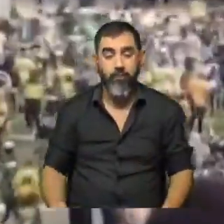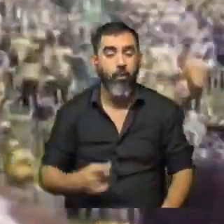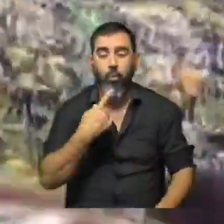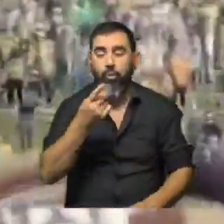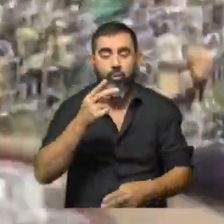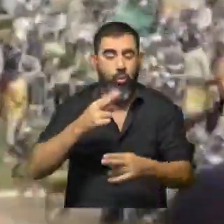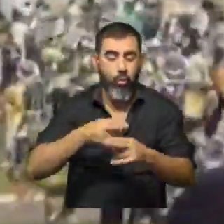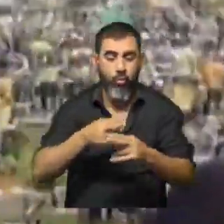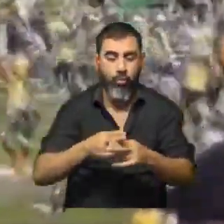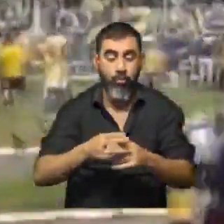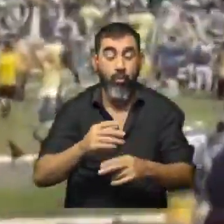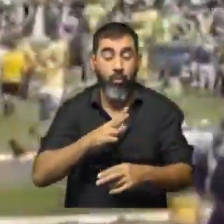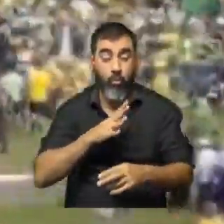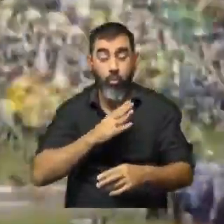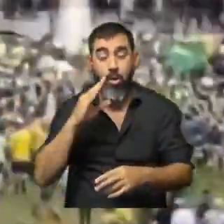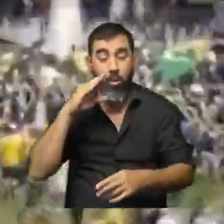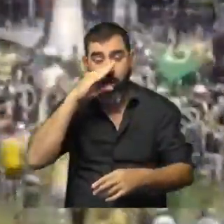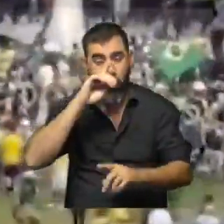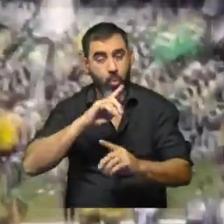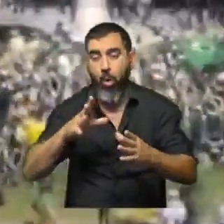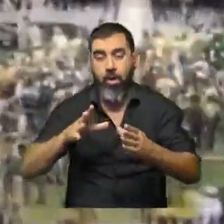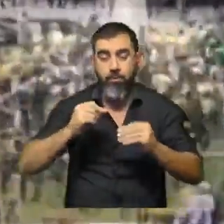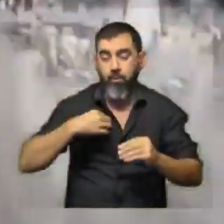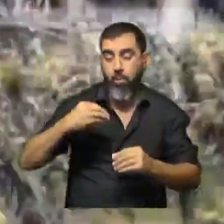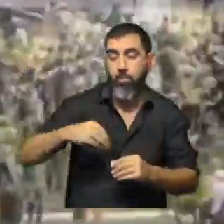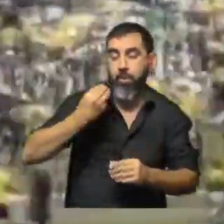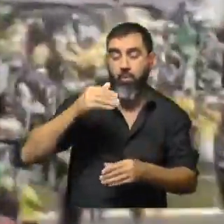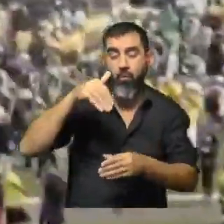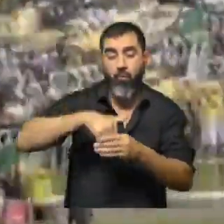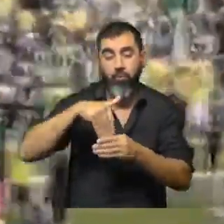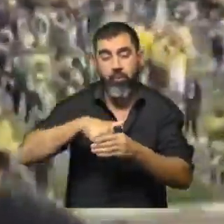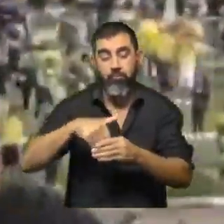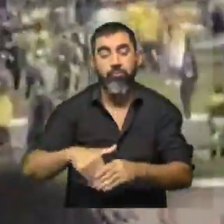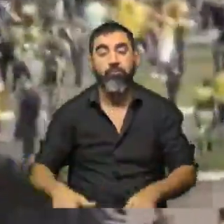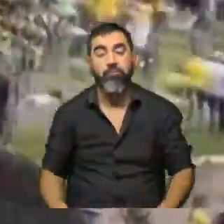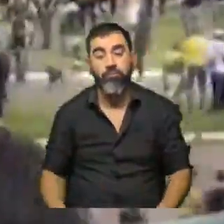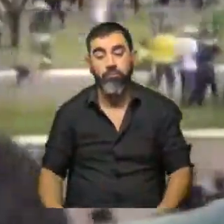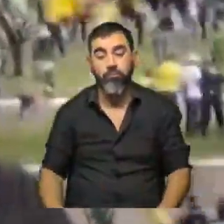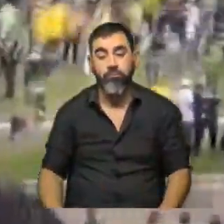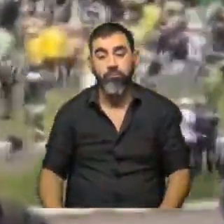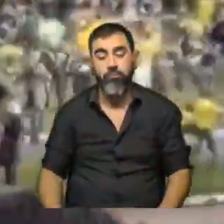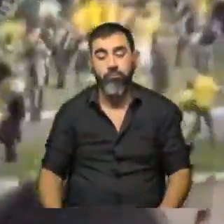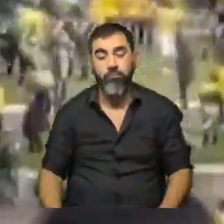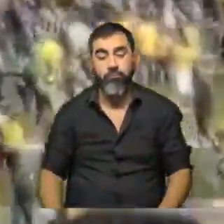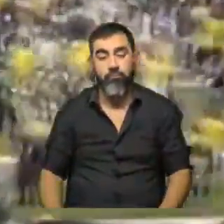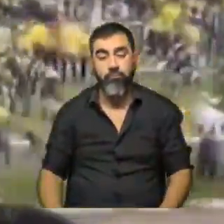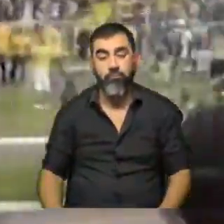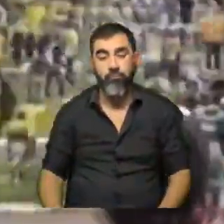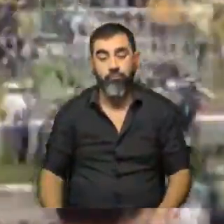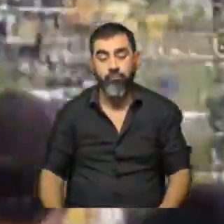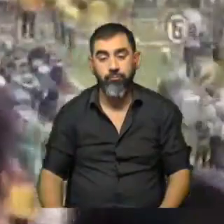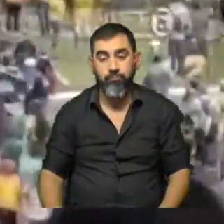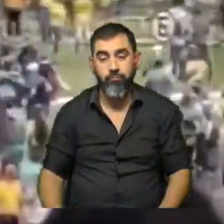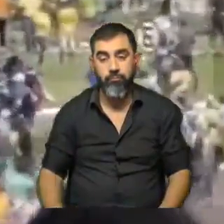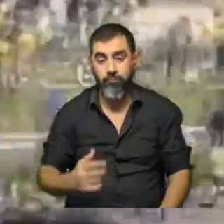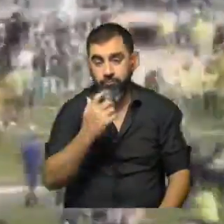porque hasta el momento tampoco Jair Bolsonaro ha aceptado la derrota electoral. Es increíble que esto pase. Y en